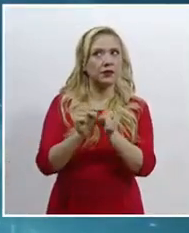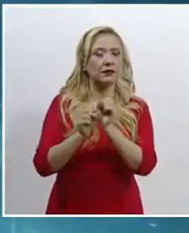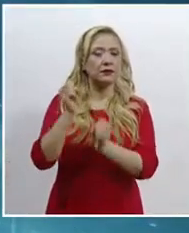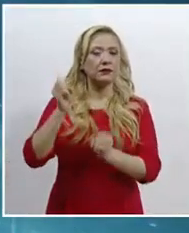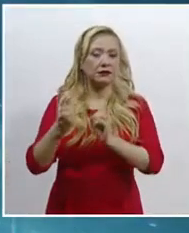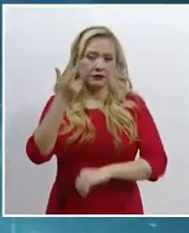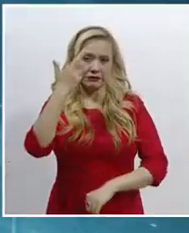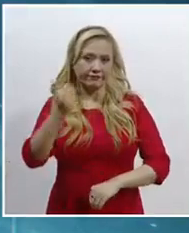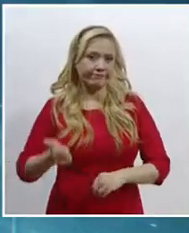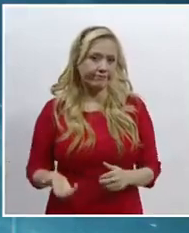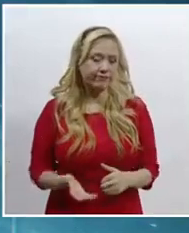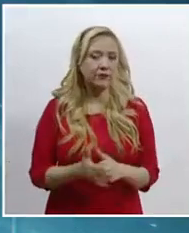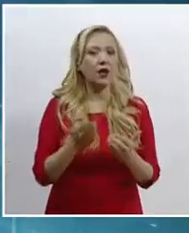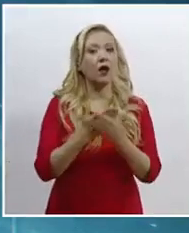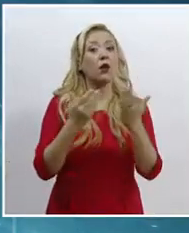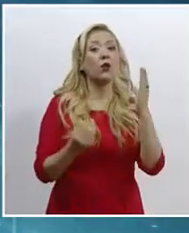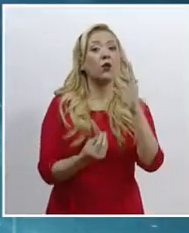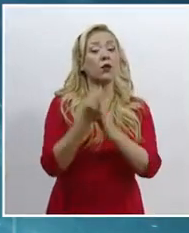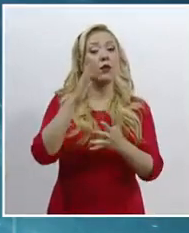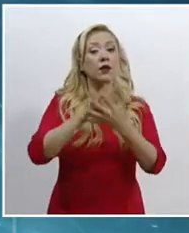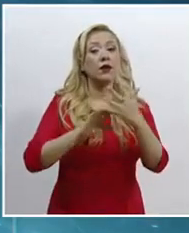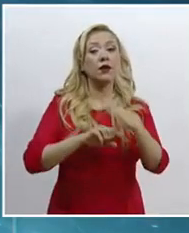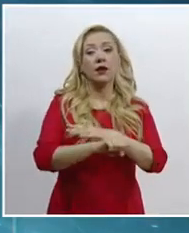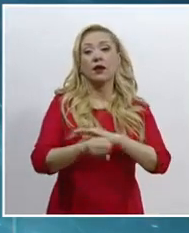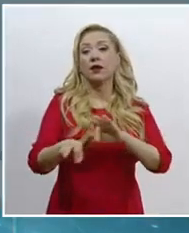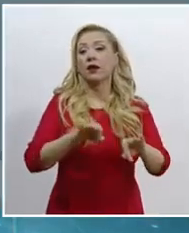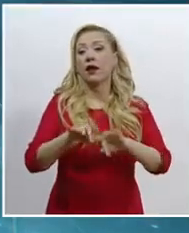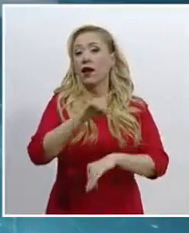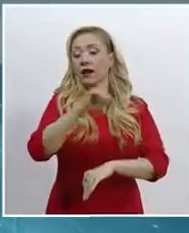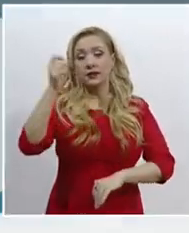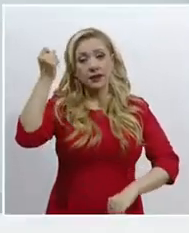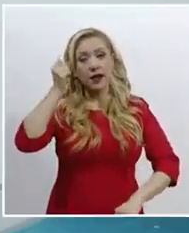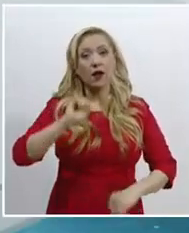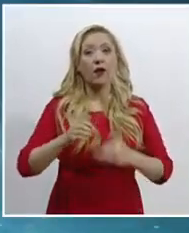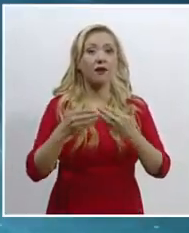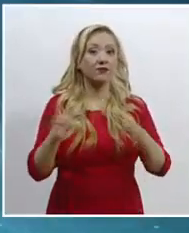Inicia operaciones el Centro de Justicia Penal Federal en Sinaloa.